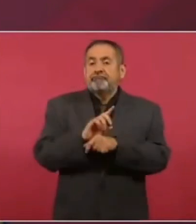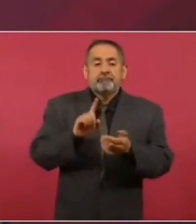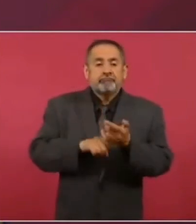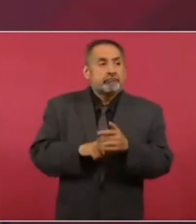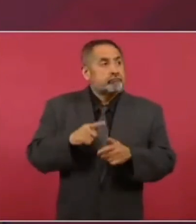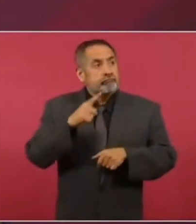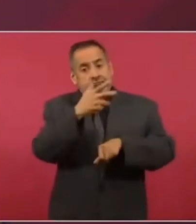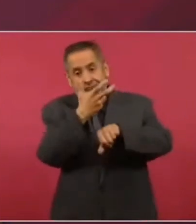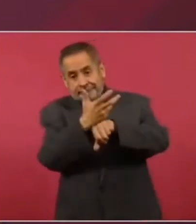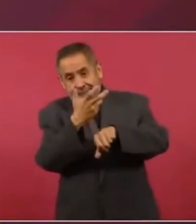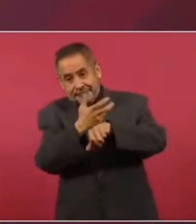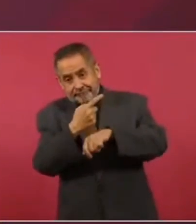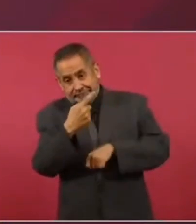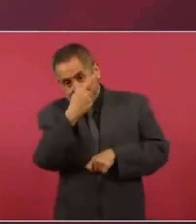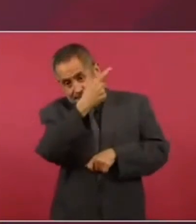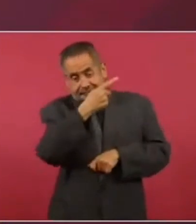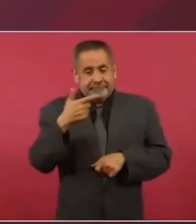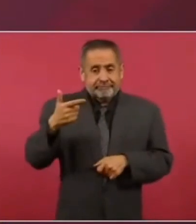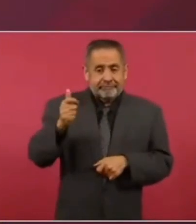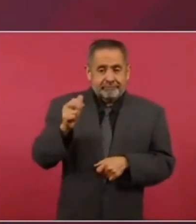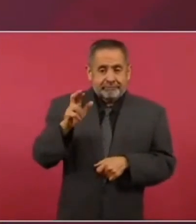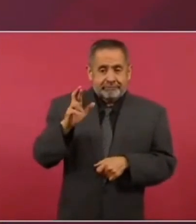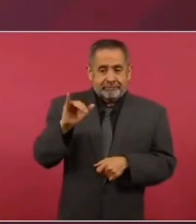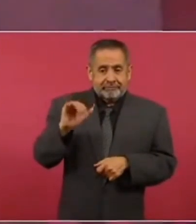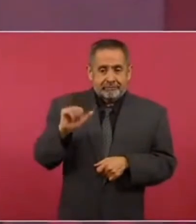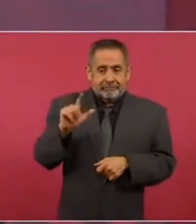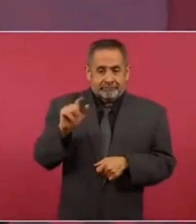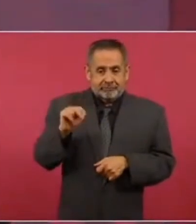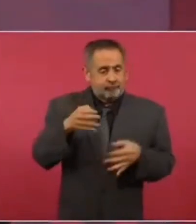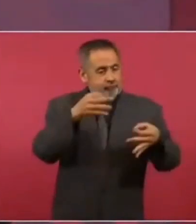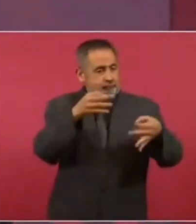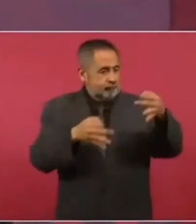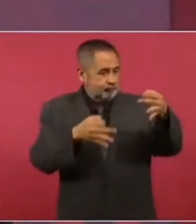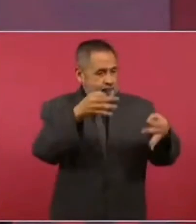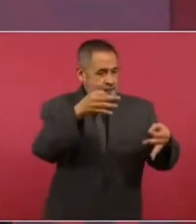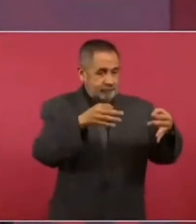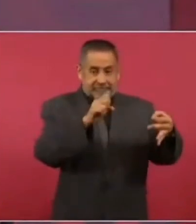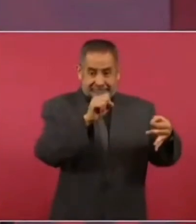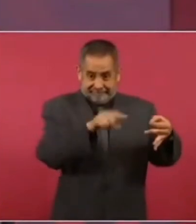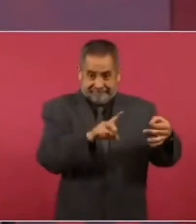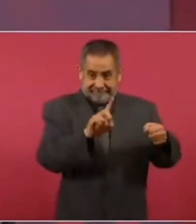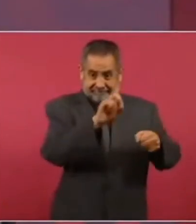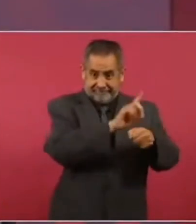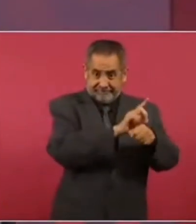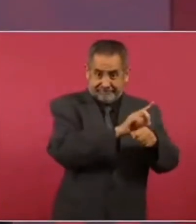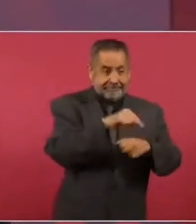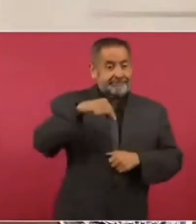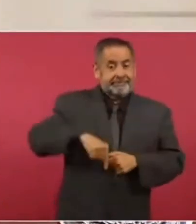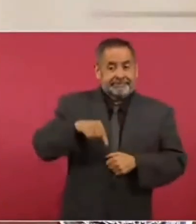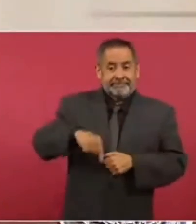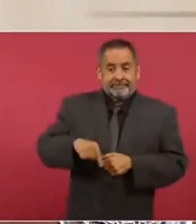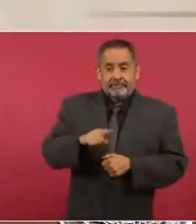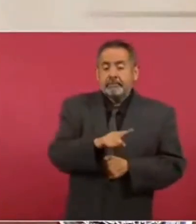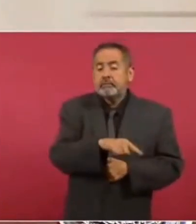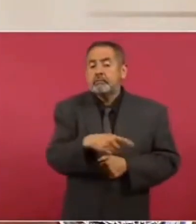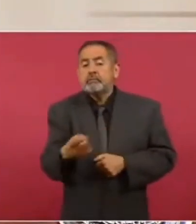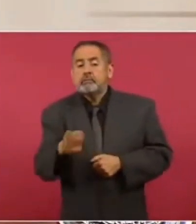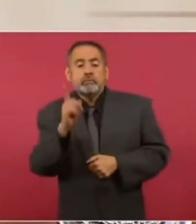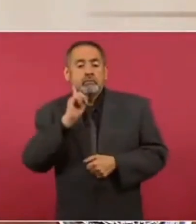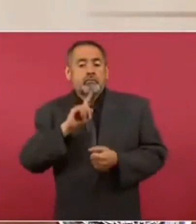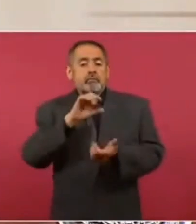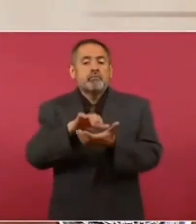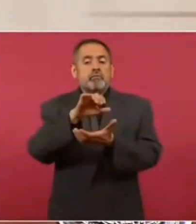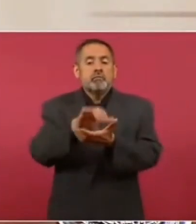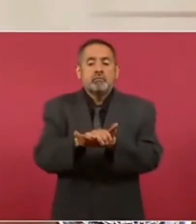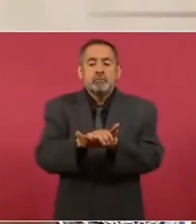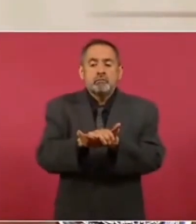en Estados Unidos a García Luna, ese mismo día aquí le liberaron las cuentas